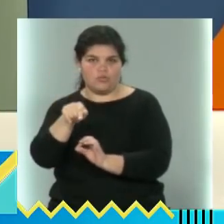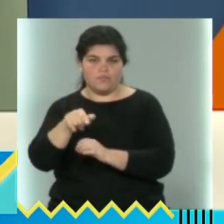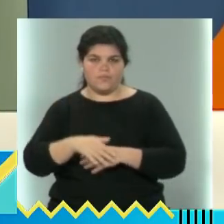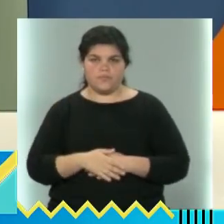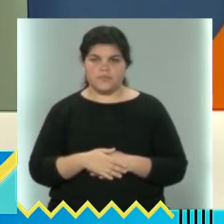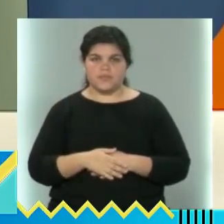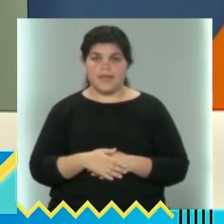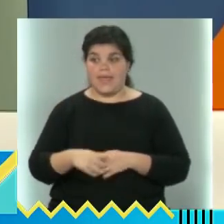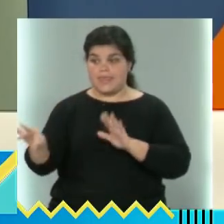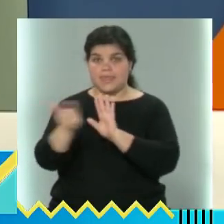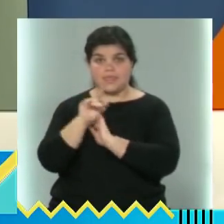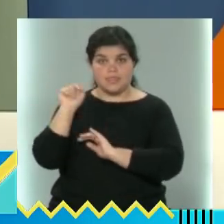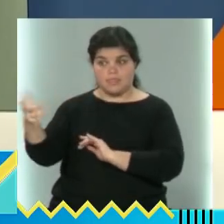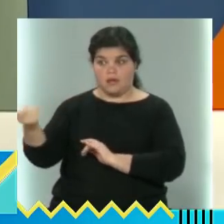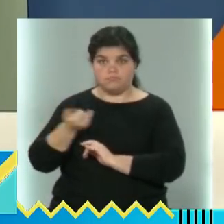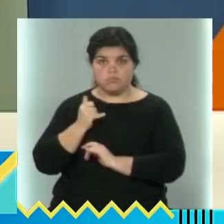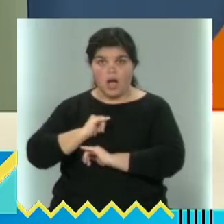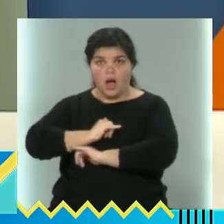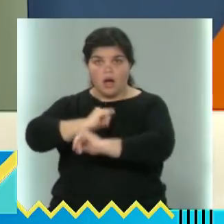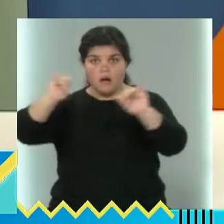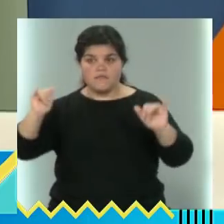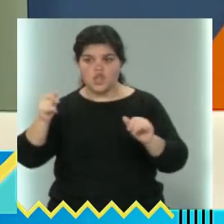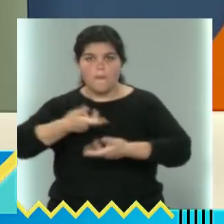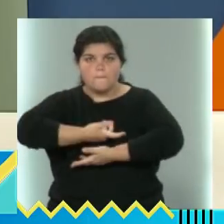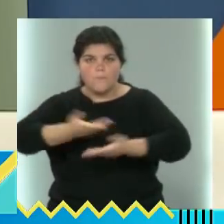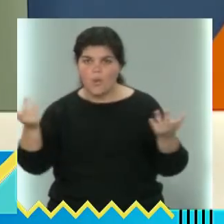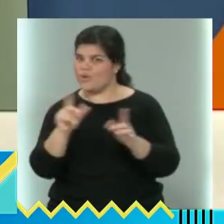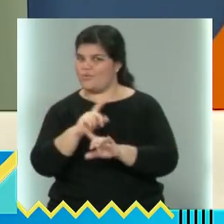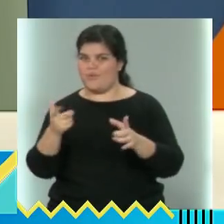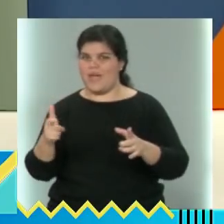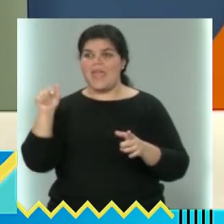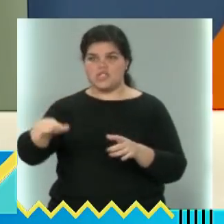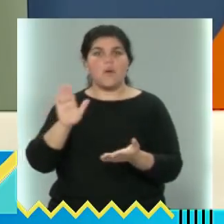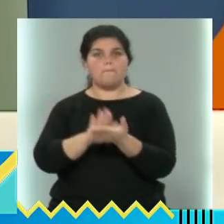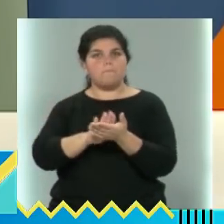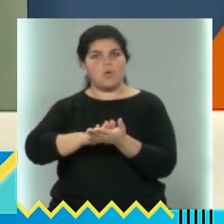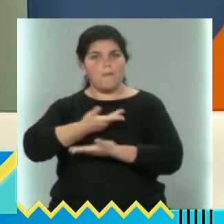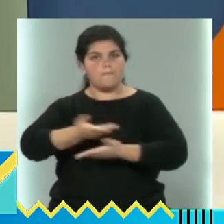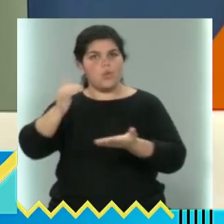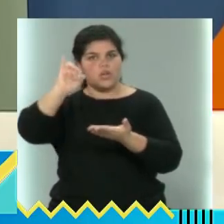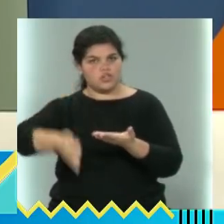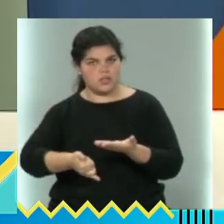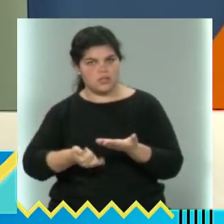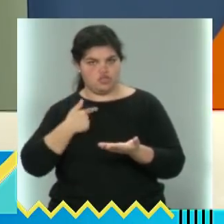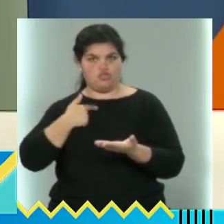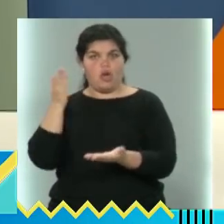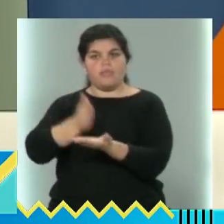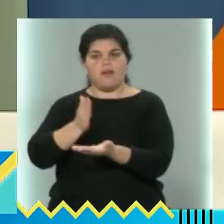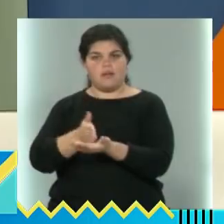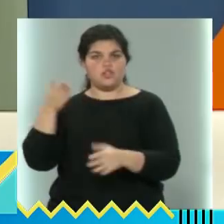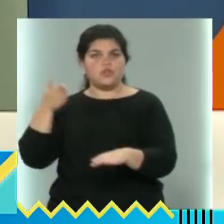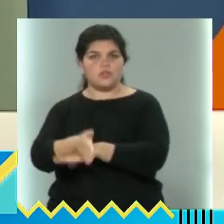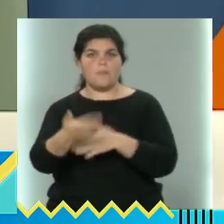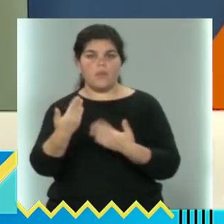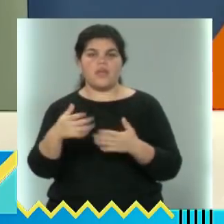Ese valor, ese dato, de ninguna manera había sido hecho público. Es un documento público al cual yo tengo derecho a acceder en función de la